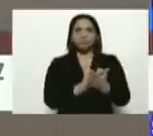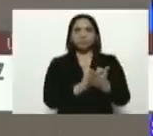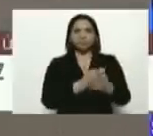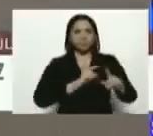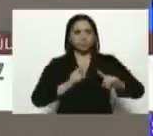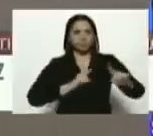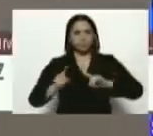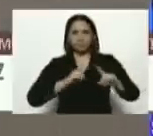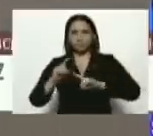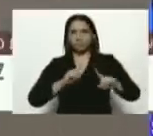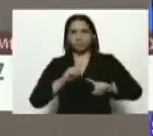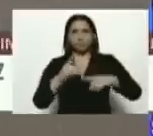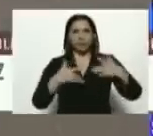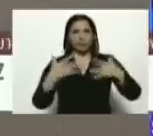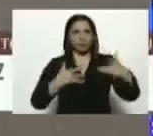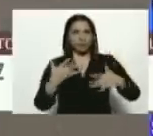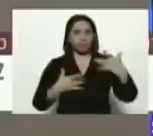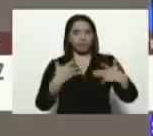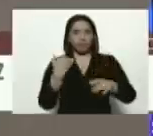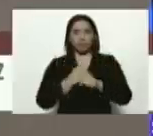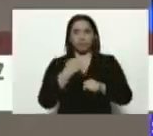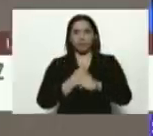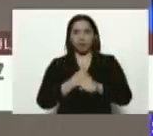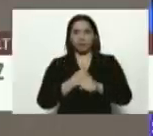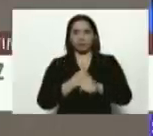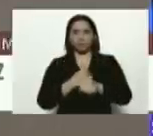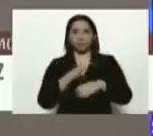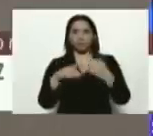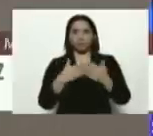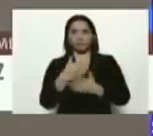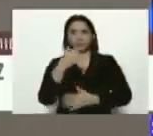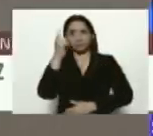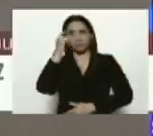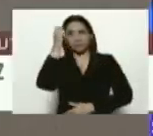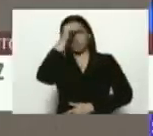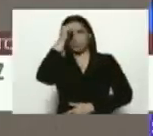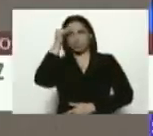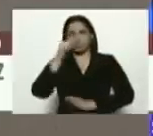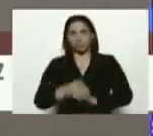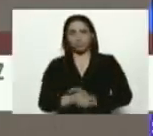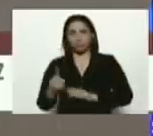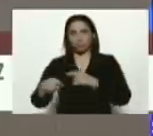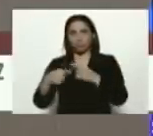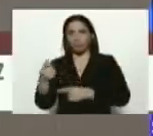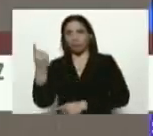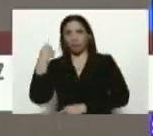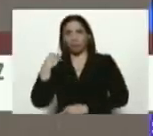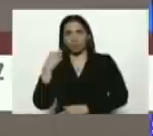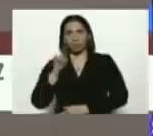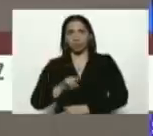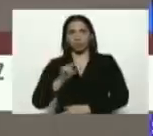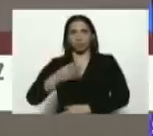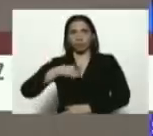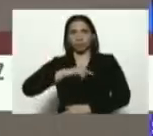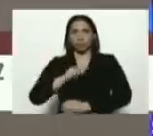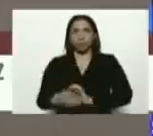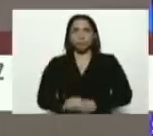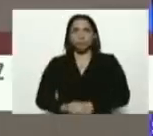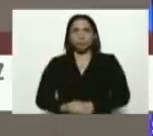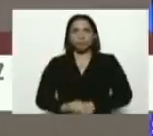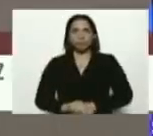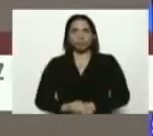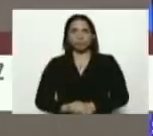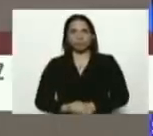de las actividades laborales que se cumplieron hasta el pasado día domingo, y luego desde el día de ayer lunes estamos en la